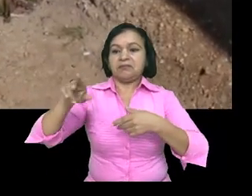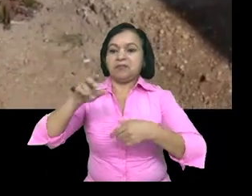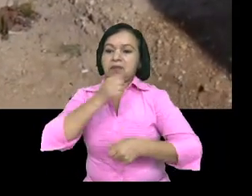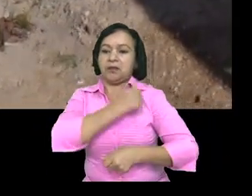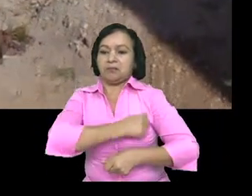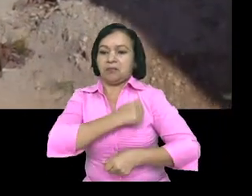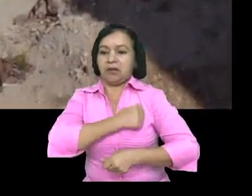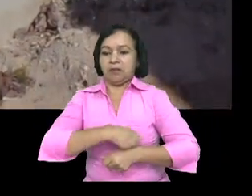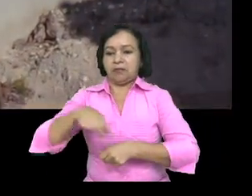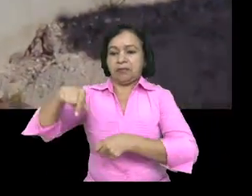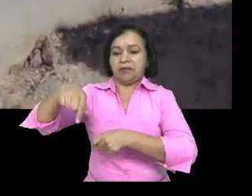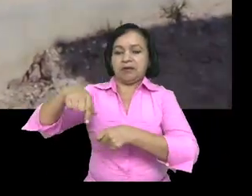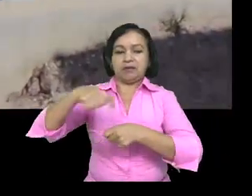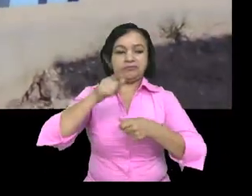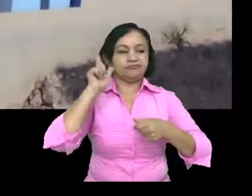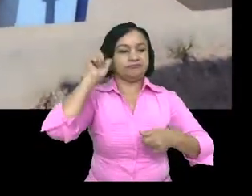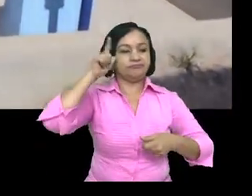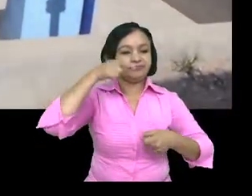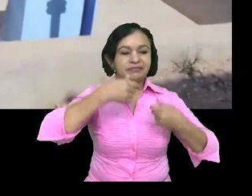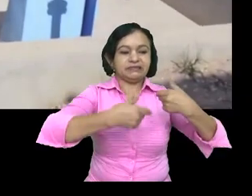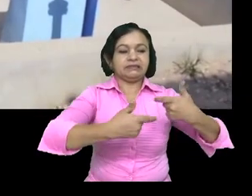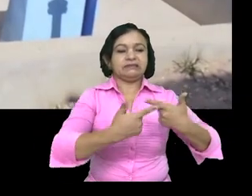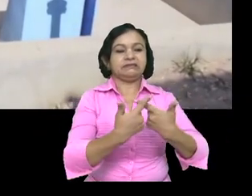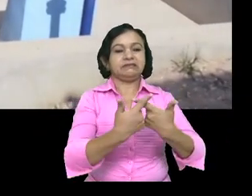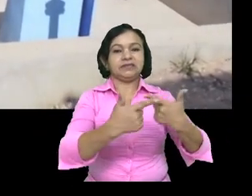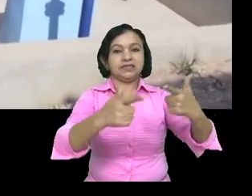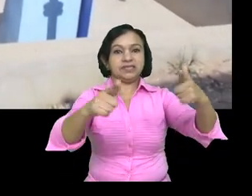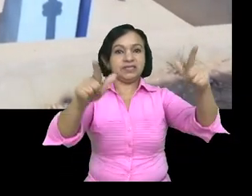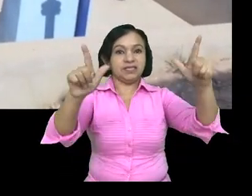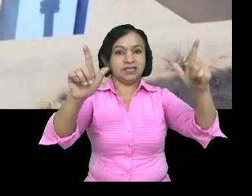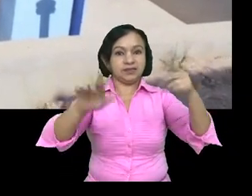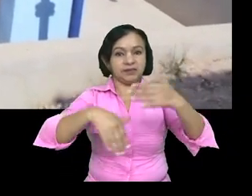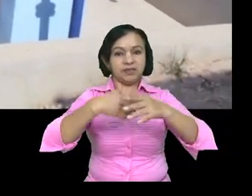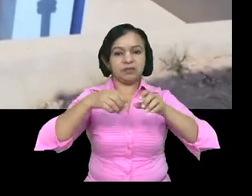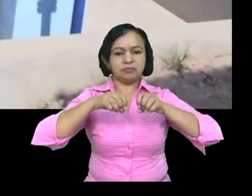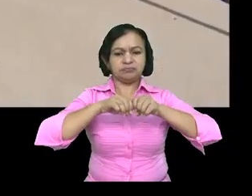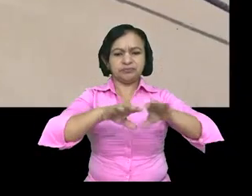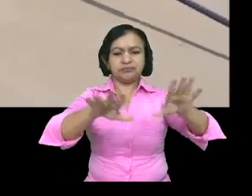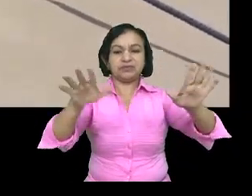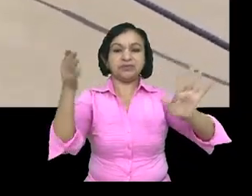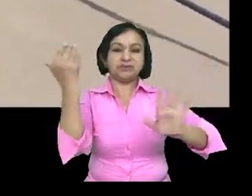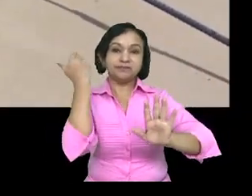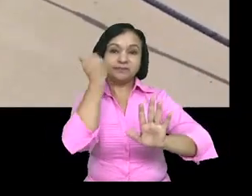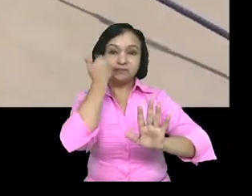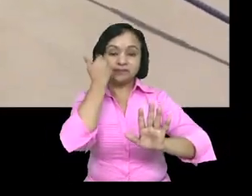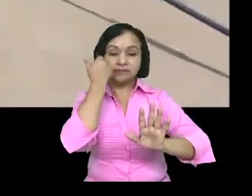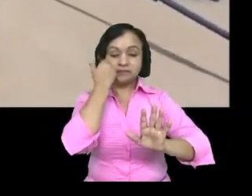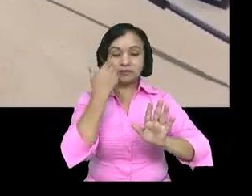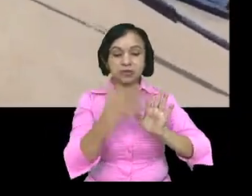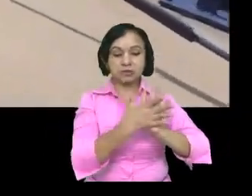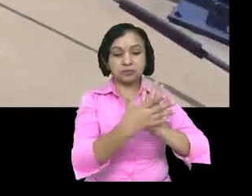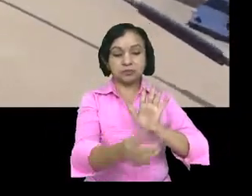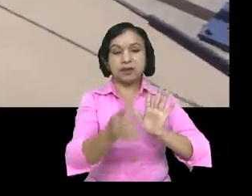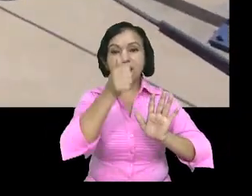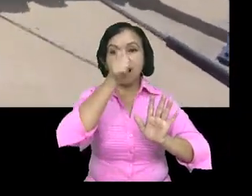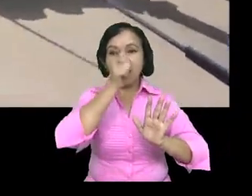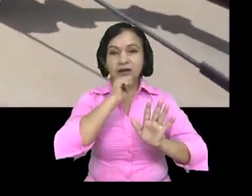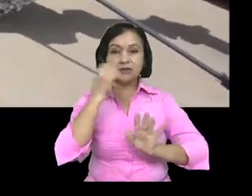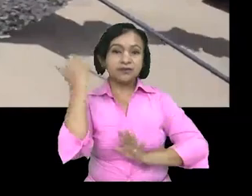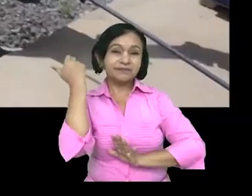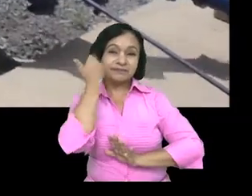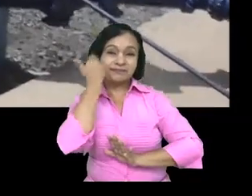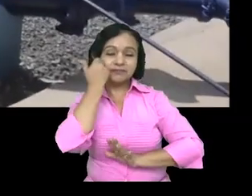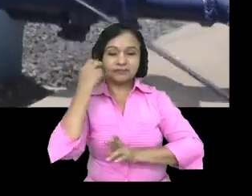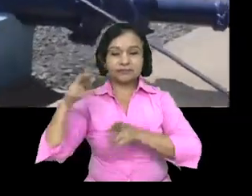y eso, pues, trae, ya sabemos, consigo una contaminación de la agua y que el